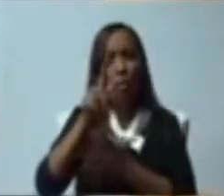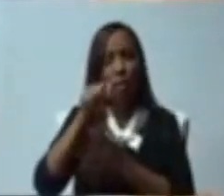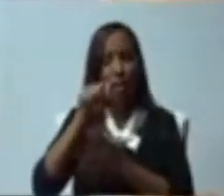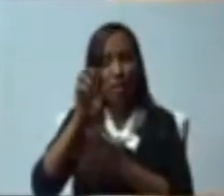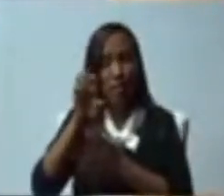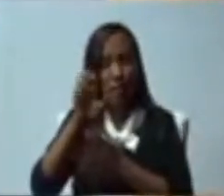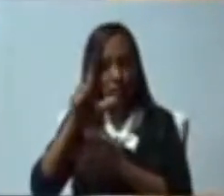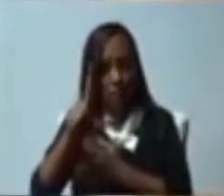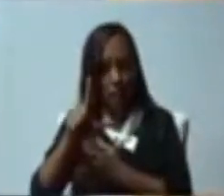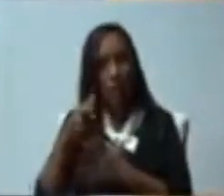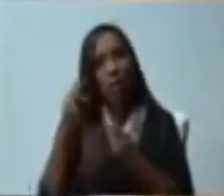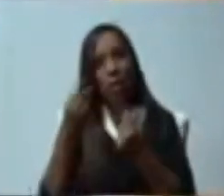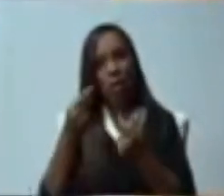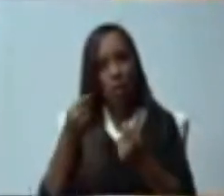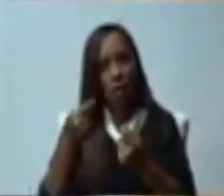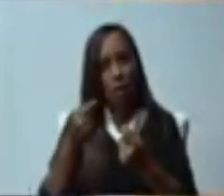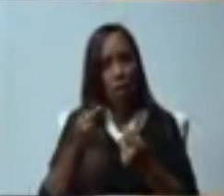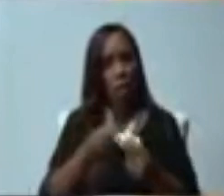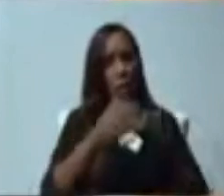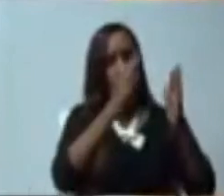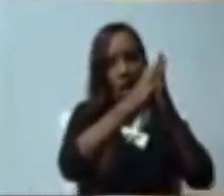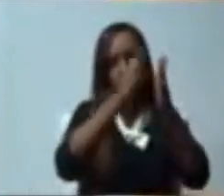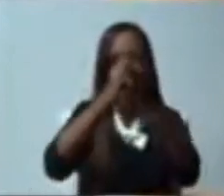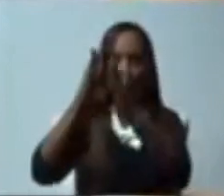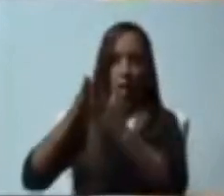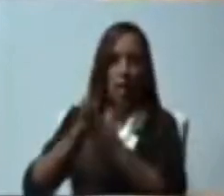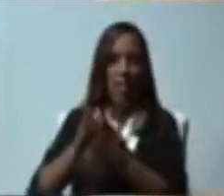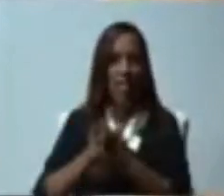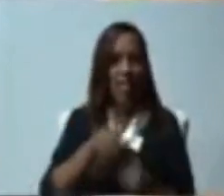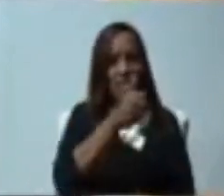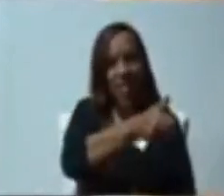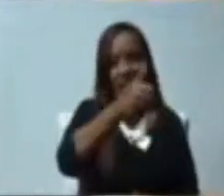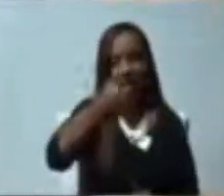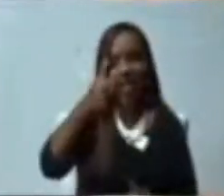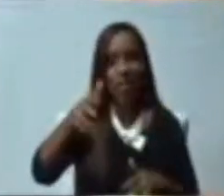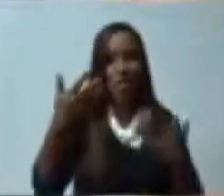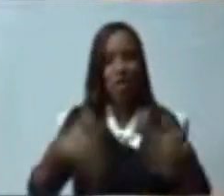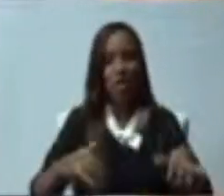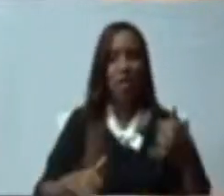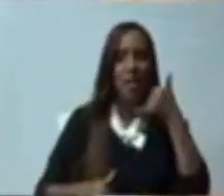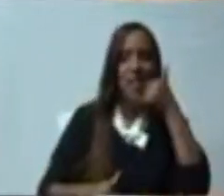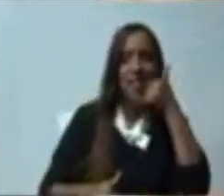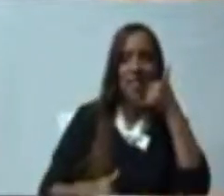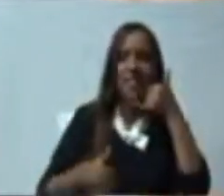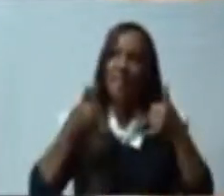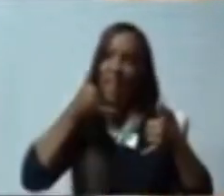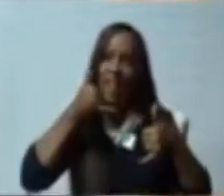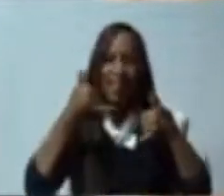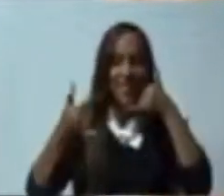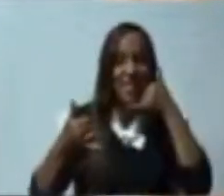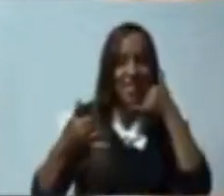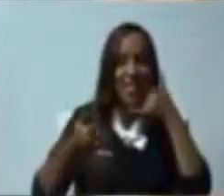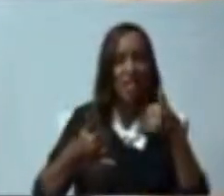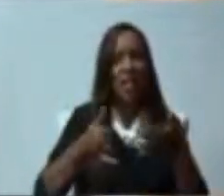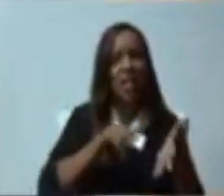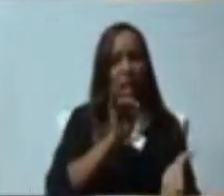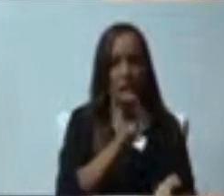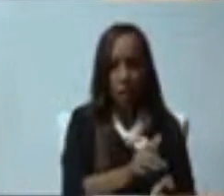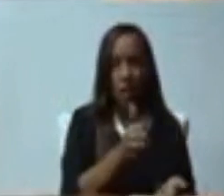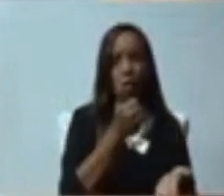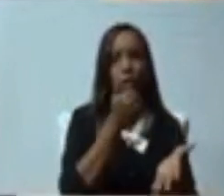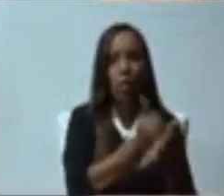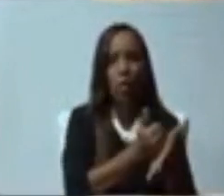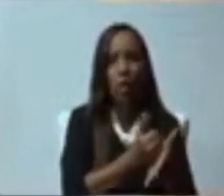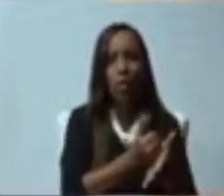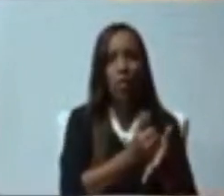Entonces nosotros debemos devolver a esa ley que fue desmontada a partir del de la instauración de un gobierno en